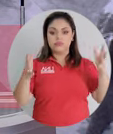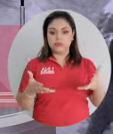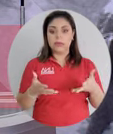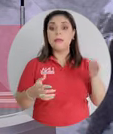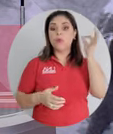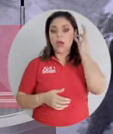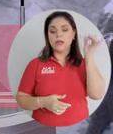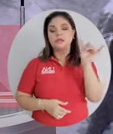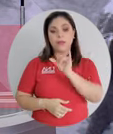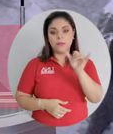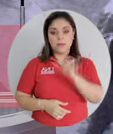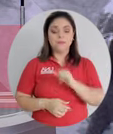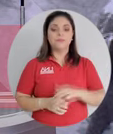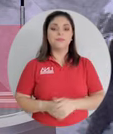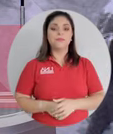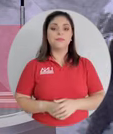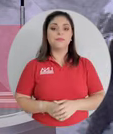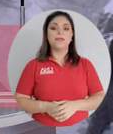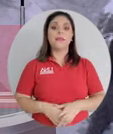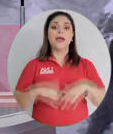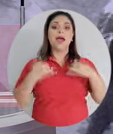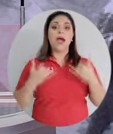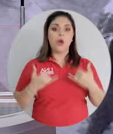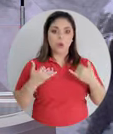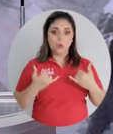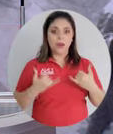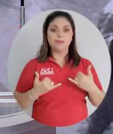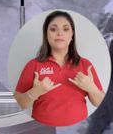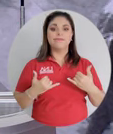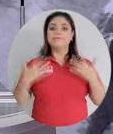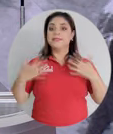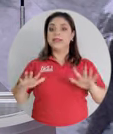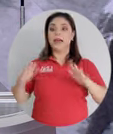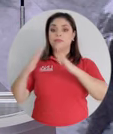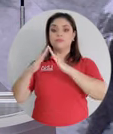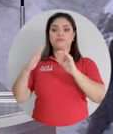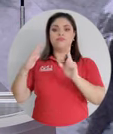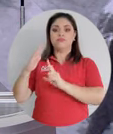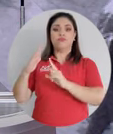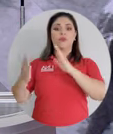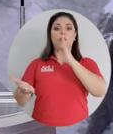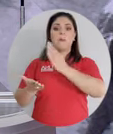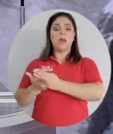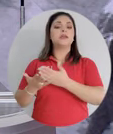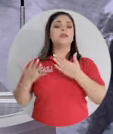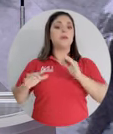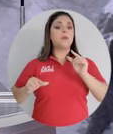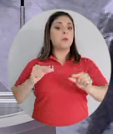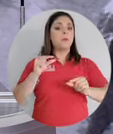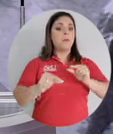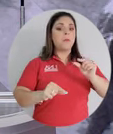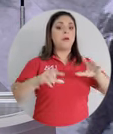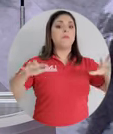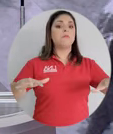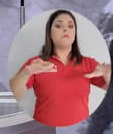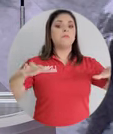con el tema de las mujeres ni qué decir. Regresamos, ¿verdad? Salimos del confinamiento, empieza un poco la reactivación